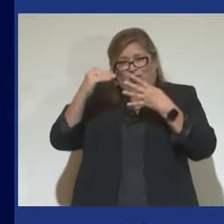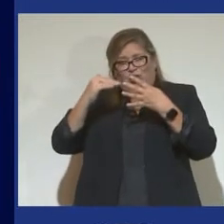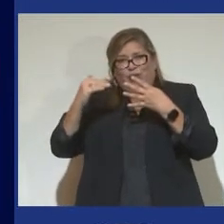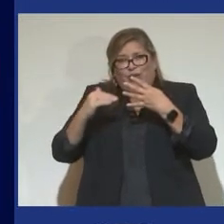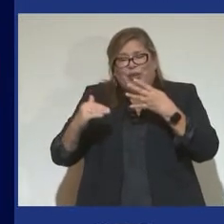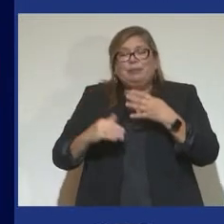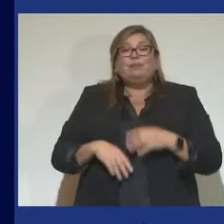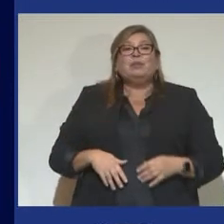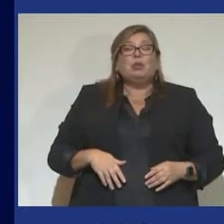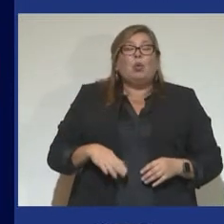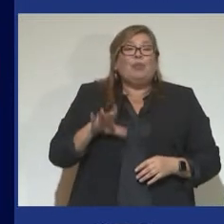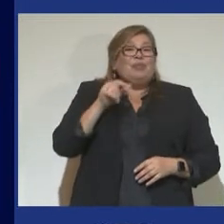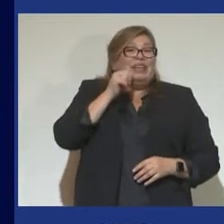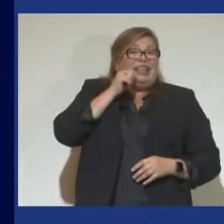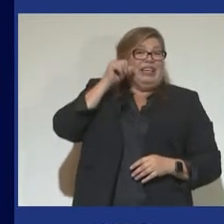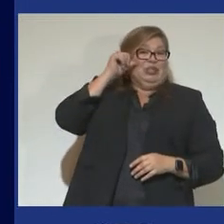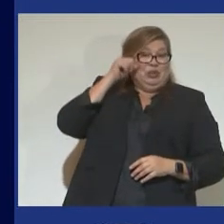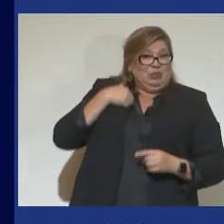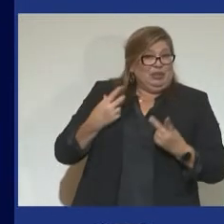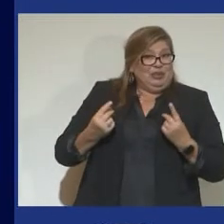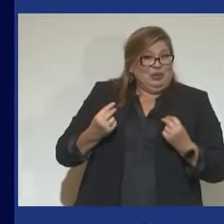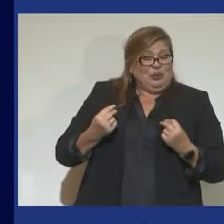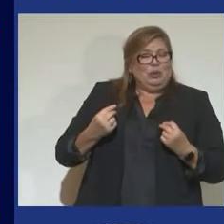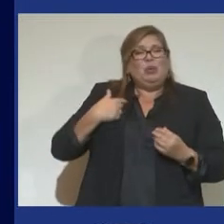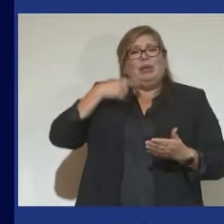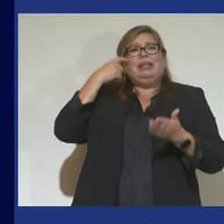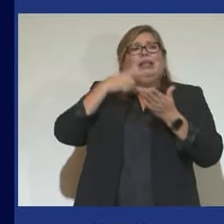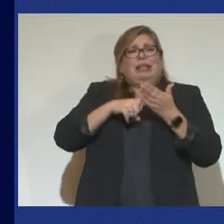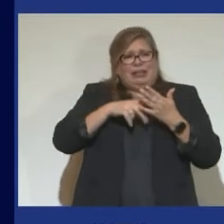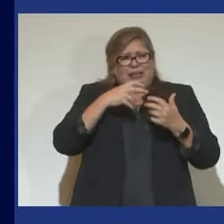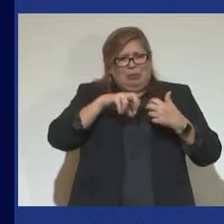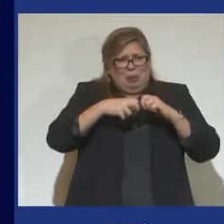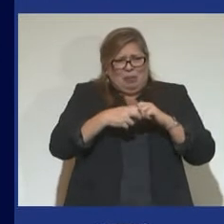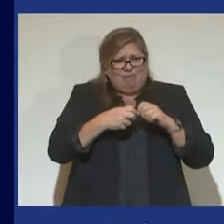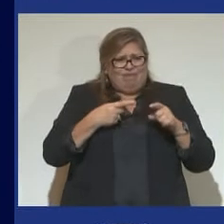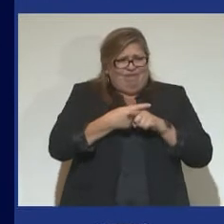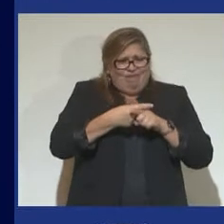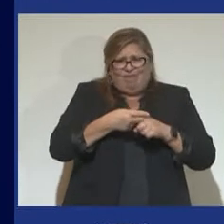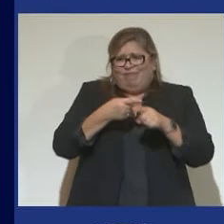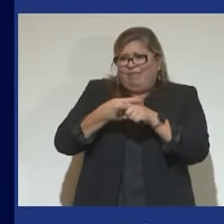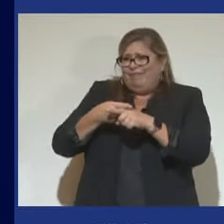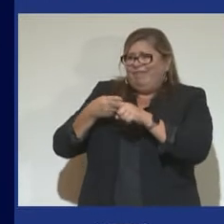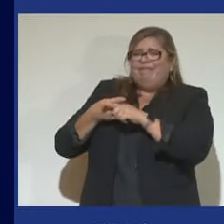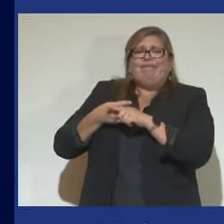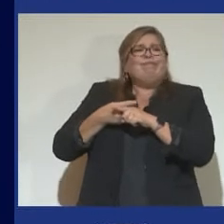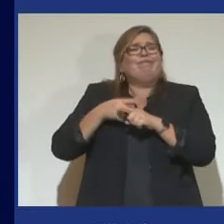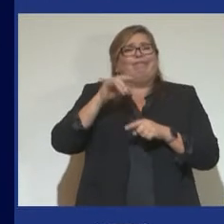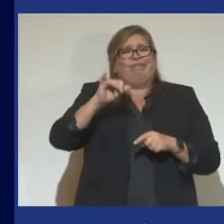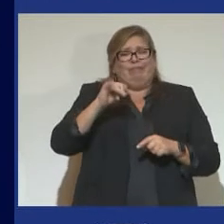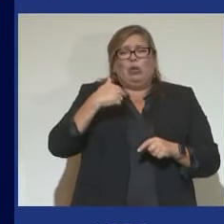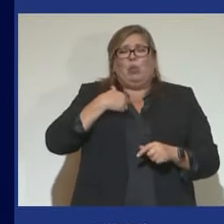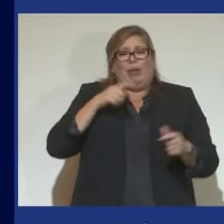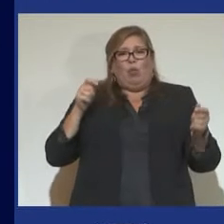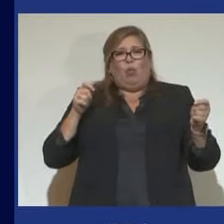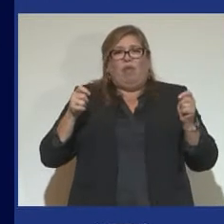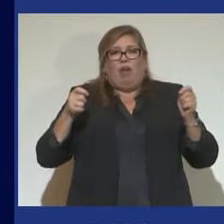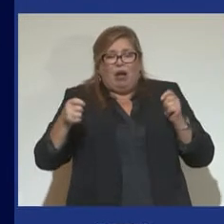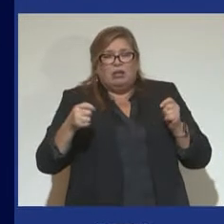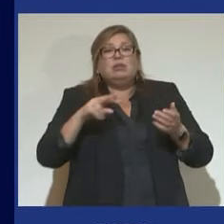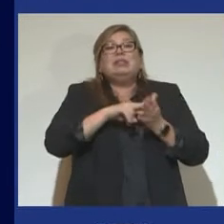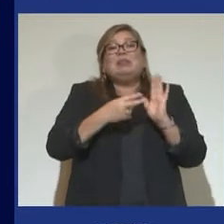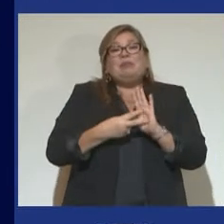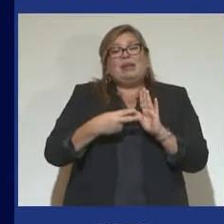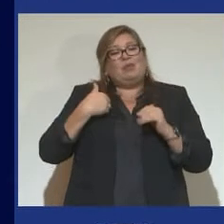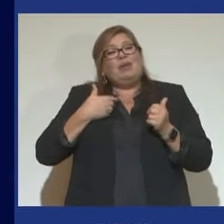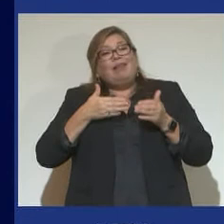ayer fue actualizar las guías reconociendo parte de los frenos que hay dentro de esto dentro de este proceso y ahora